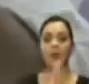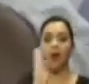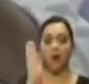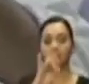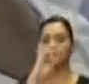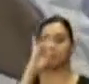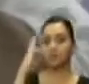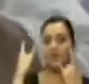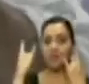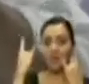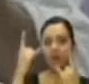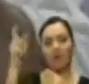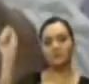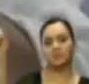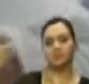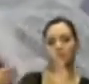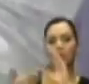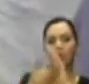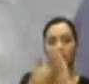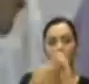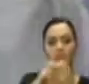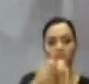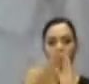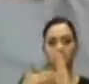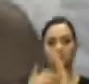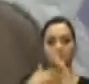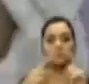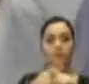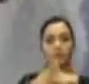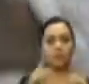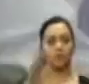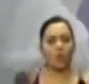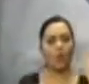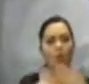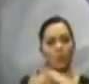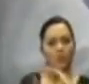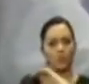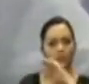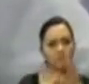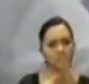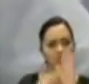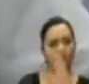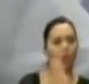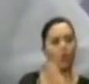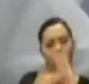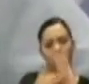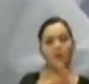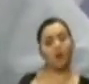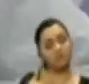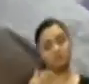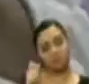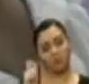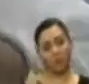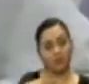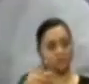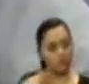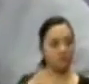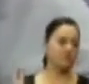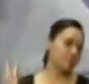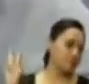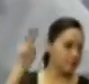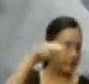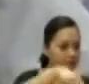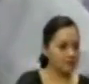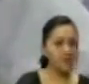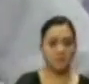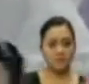y en el club, todo el mundo nos odia, entonces quiere decir que todo el país está contra nosotros. Que vayan allá, pues, para ver si alguien está